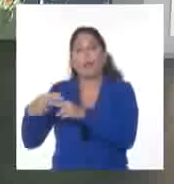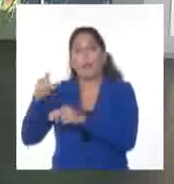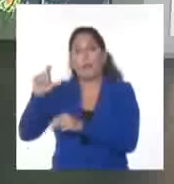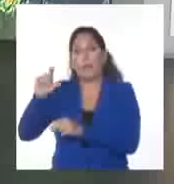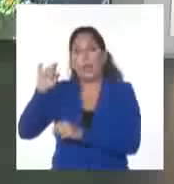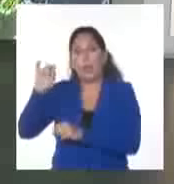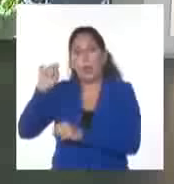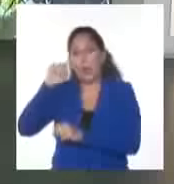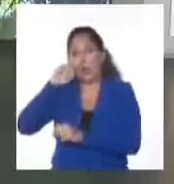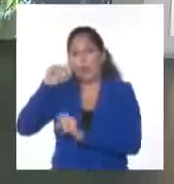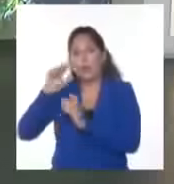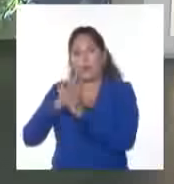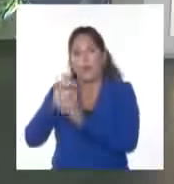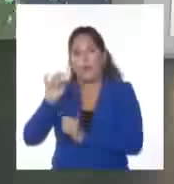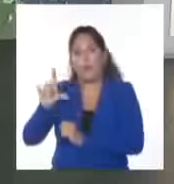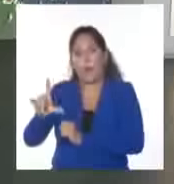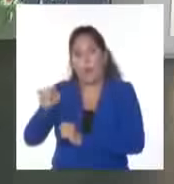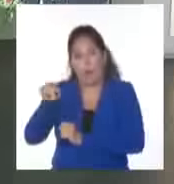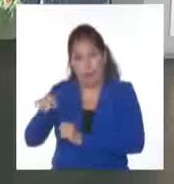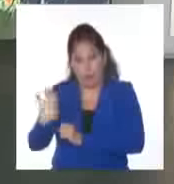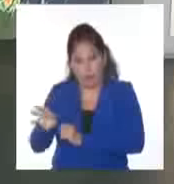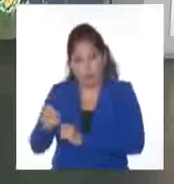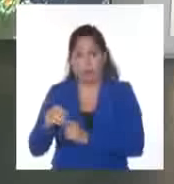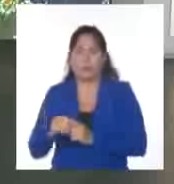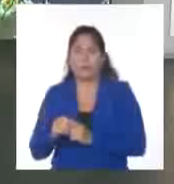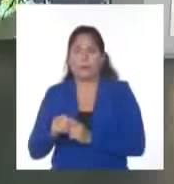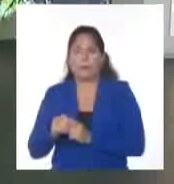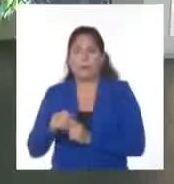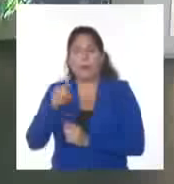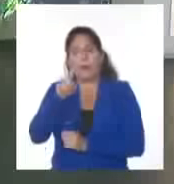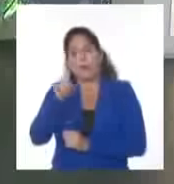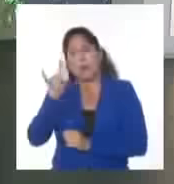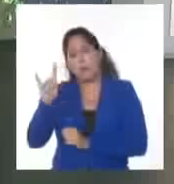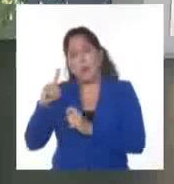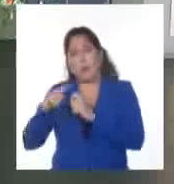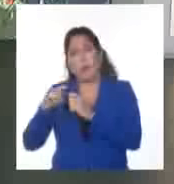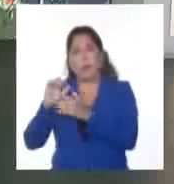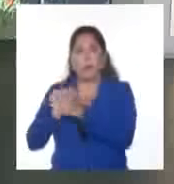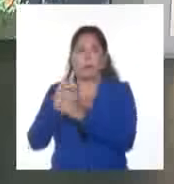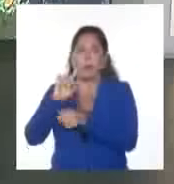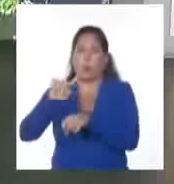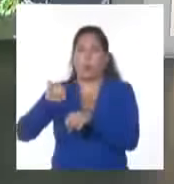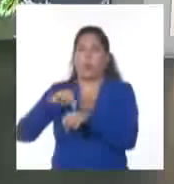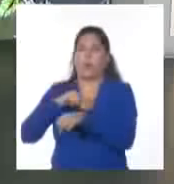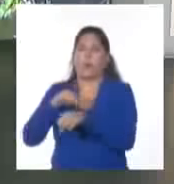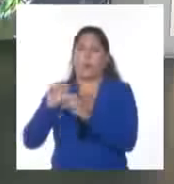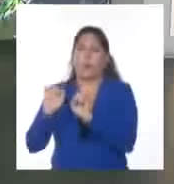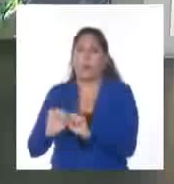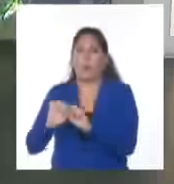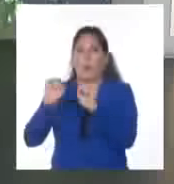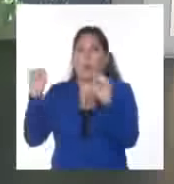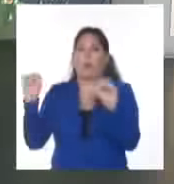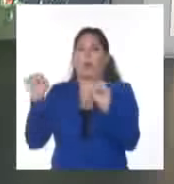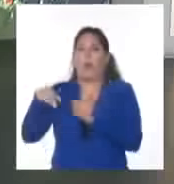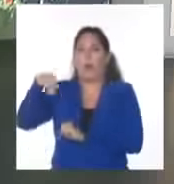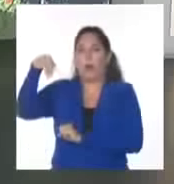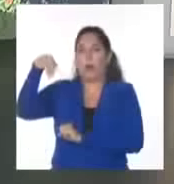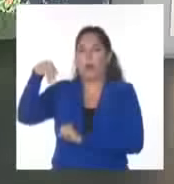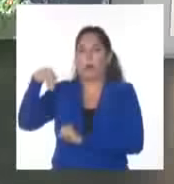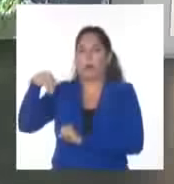movido al oeste-noroeste, a razón de 19 kilómetros por hora. En la mañana lo hizo al noroeste, pero el